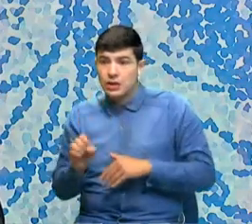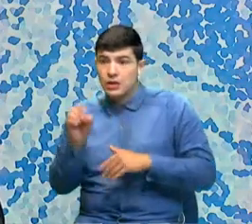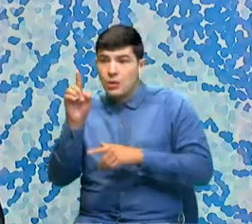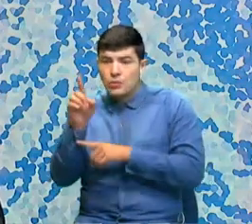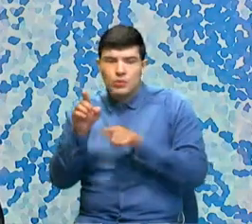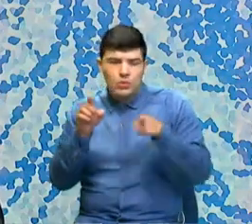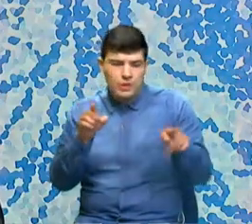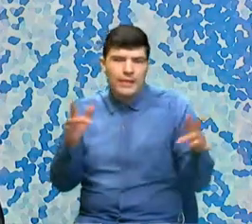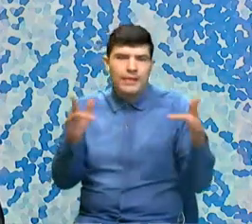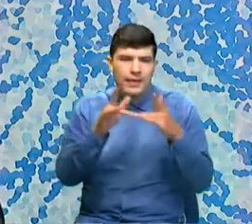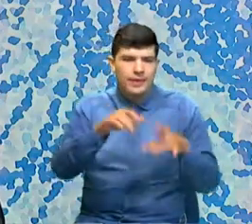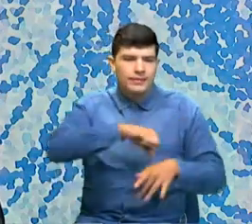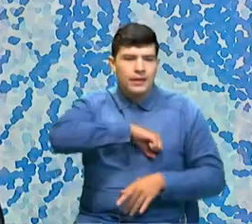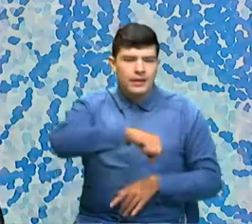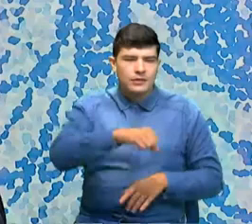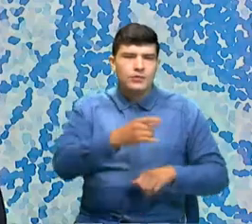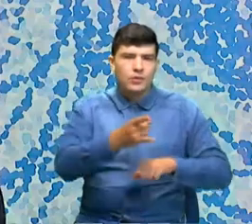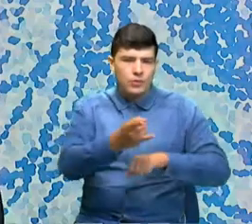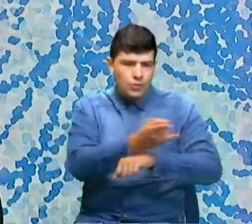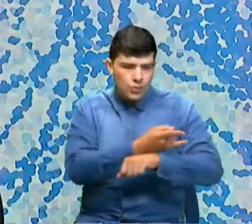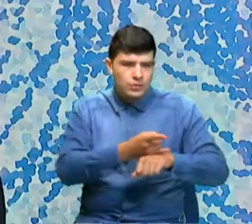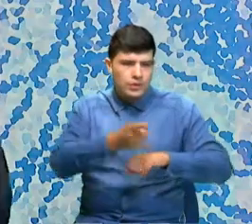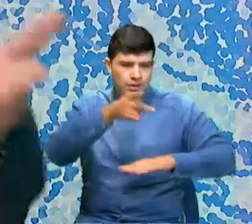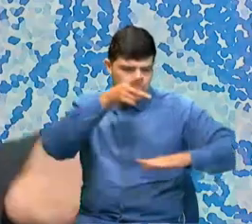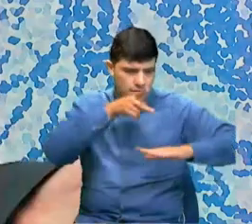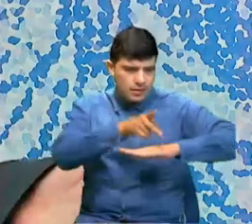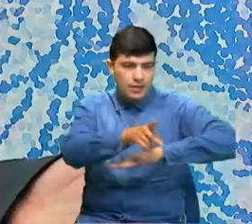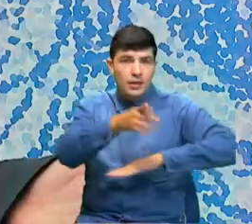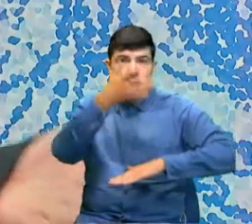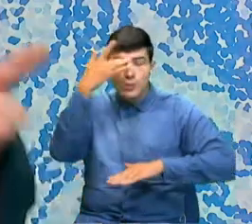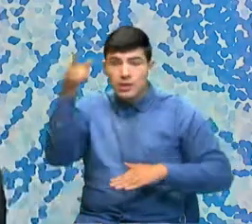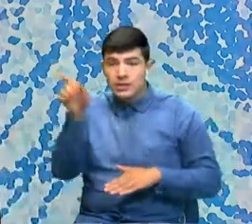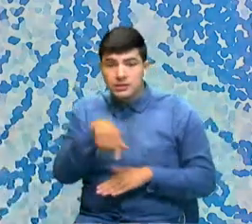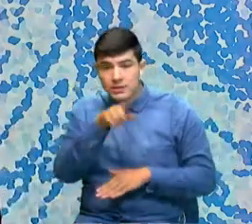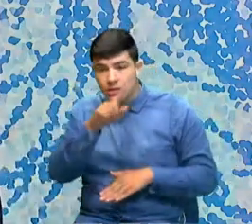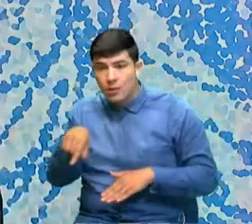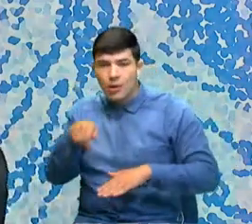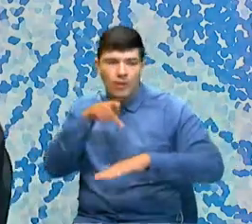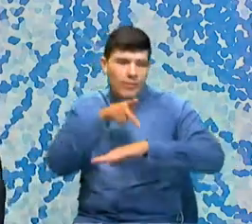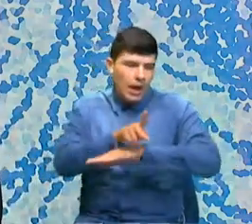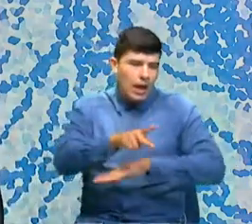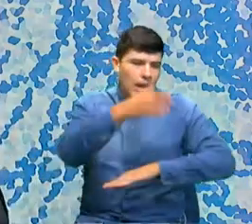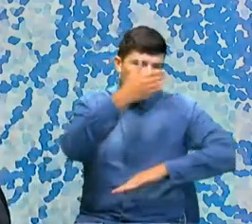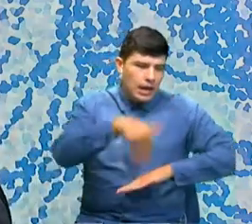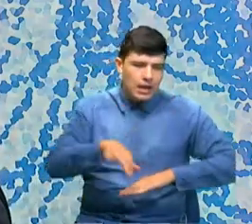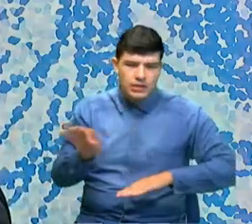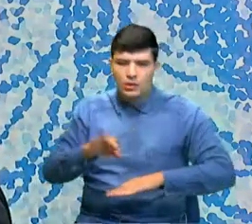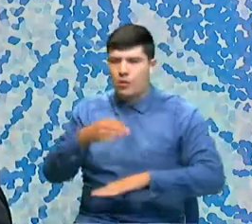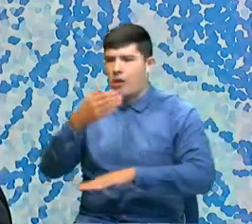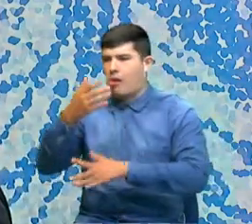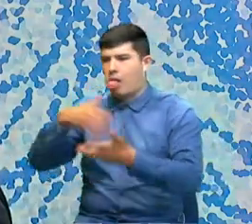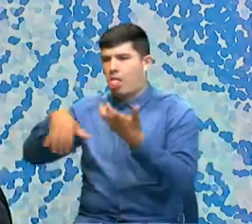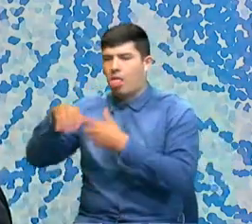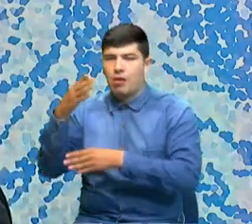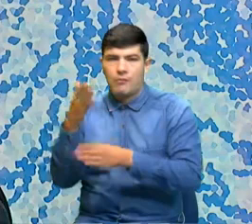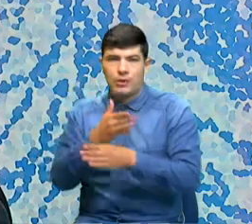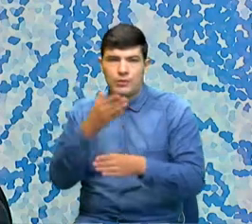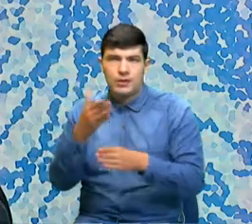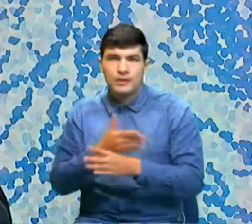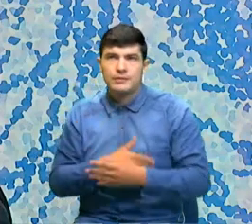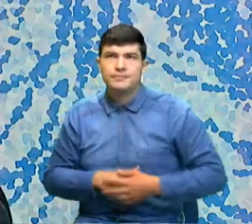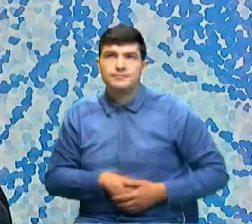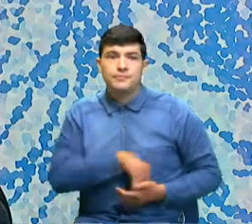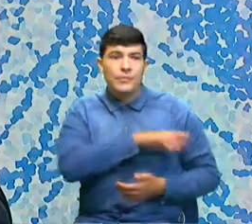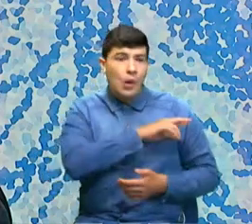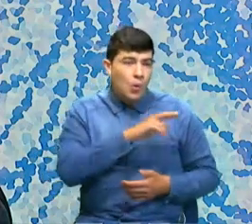el derecho, sí, a utilizar, porque si no se parquearían en la calle o se generaría un problema.